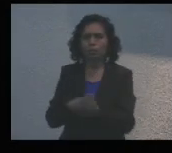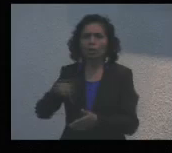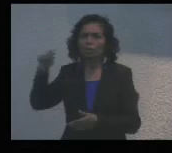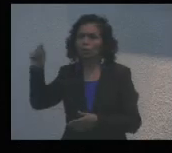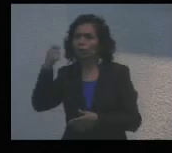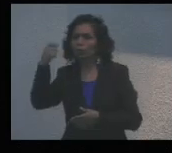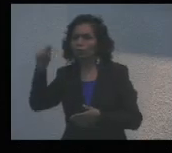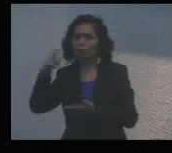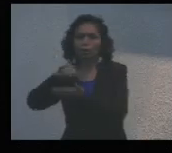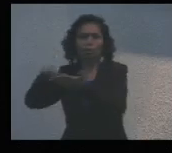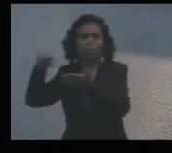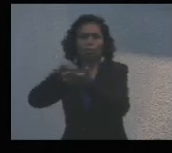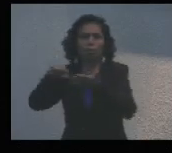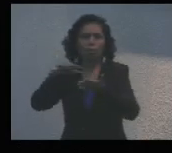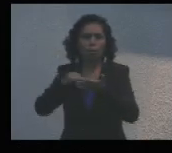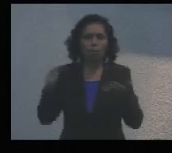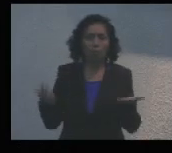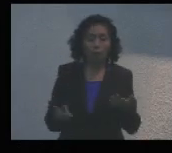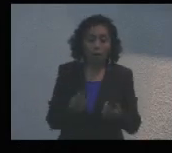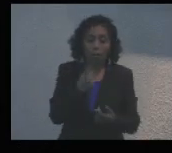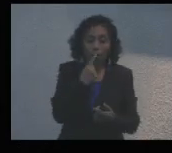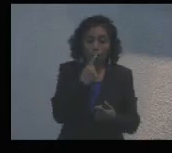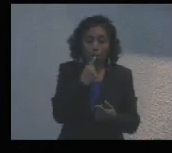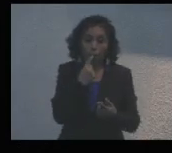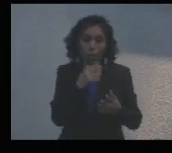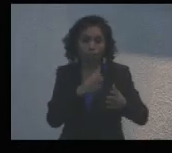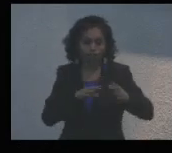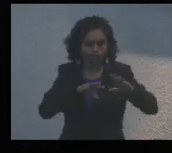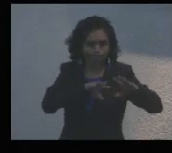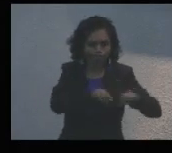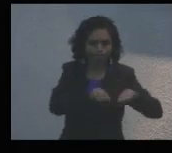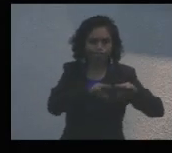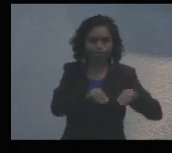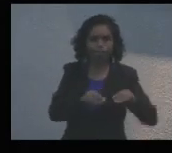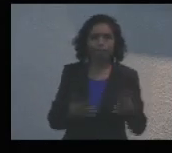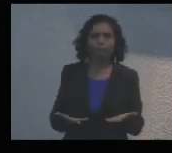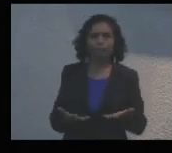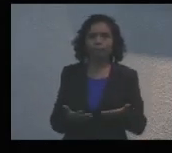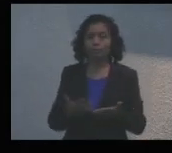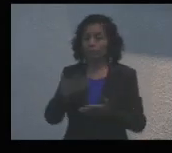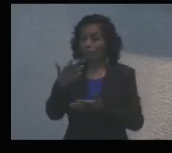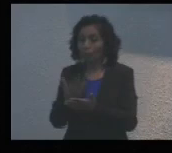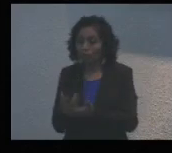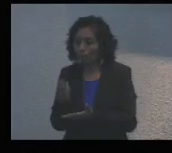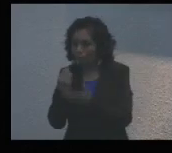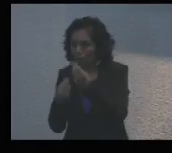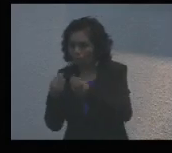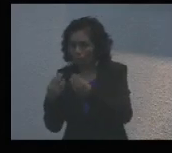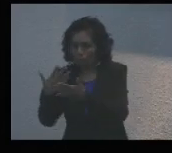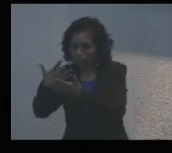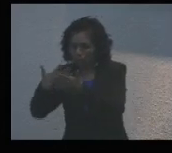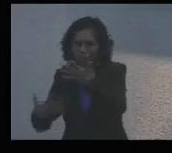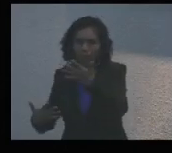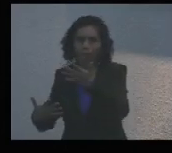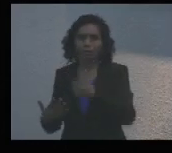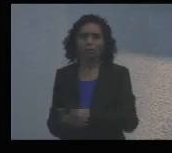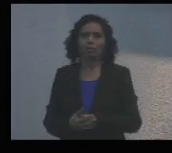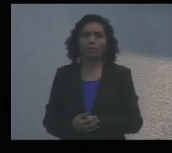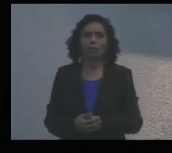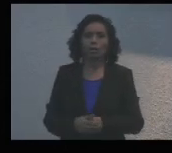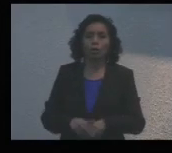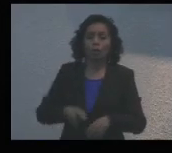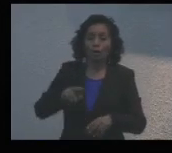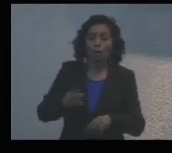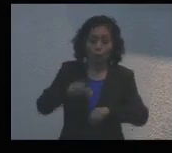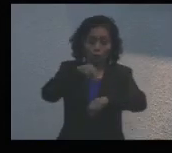y profesionalización de los cuerpos policíacos, entre otros, la Agencia de Seguridad Alimentaria, unidades médicas